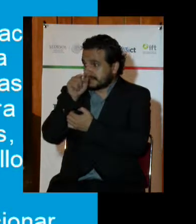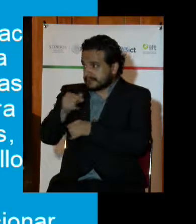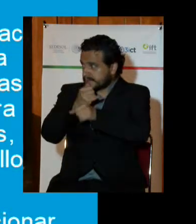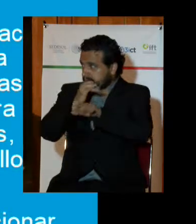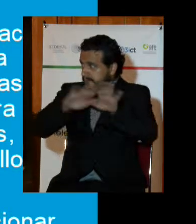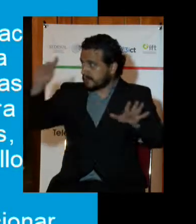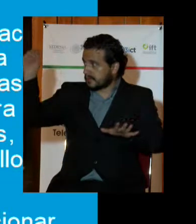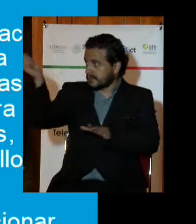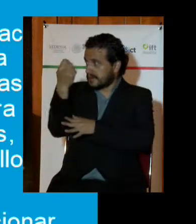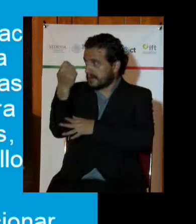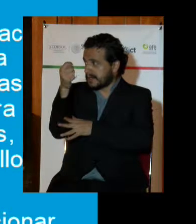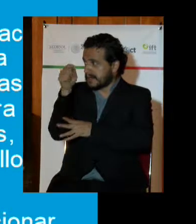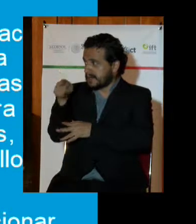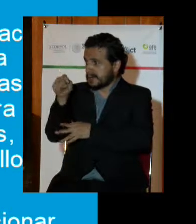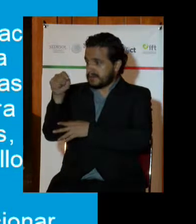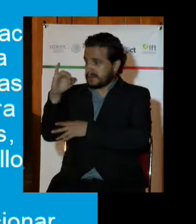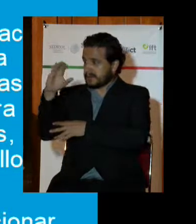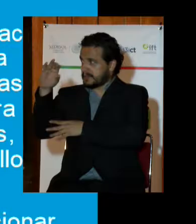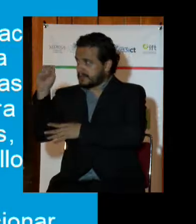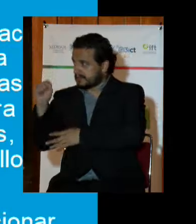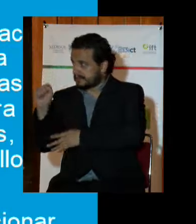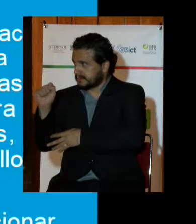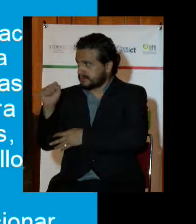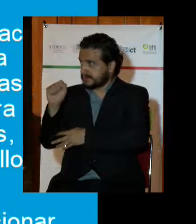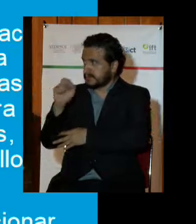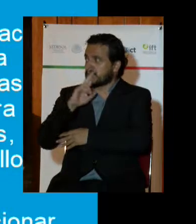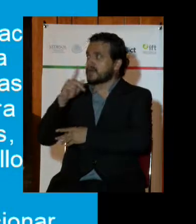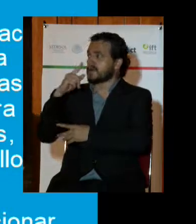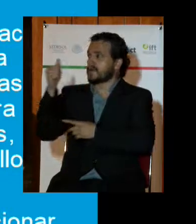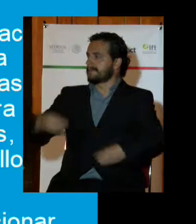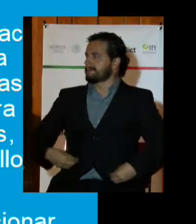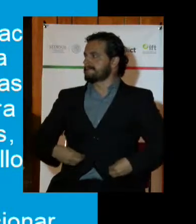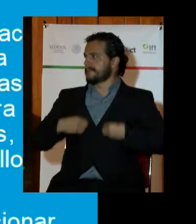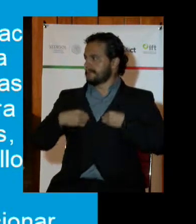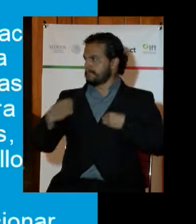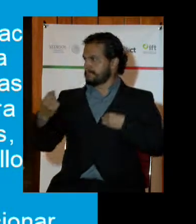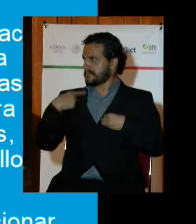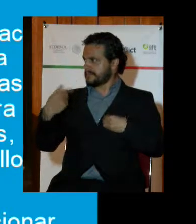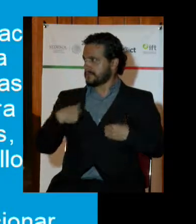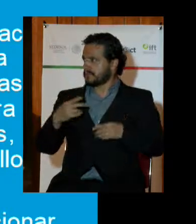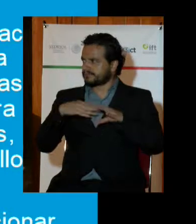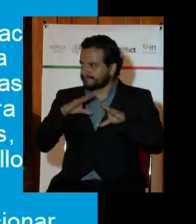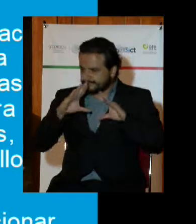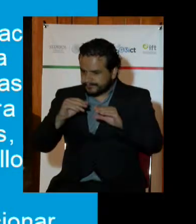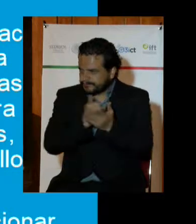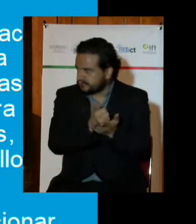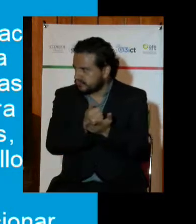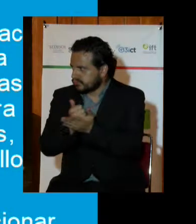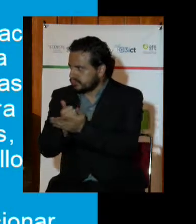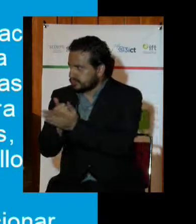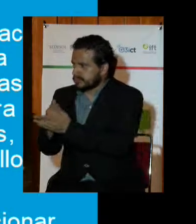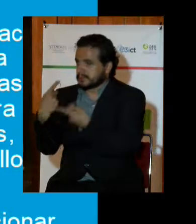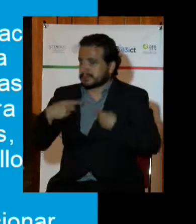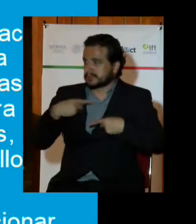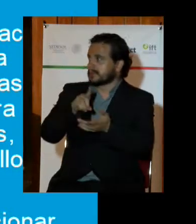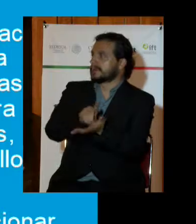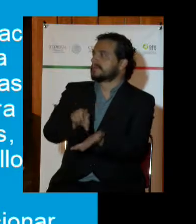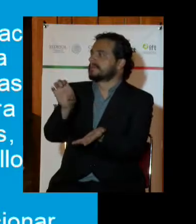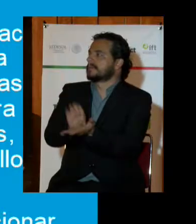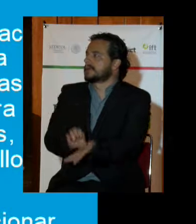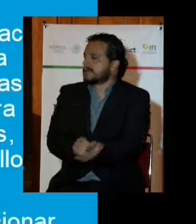pueden mejorar la calidad de la vida de todo mundo y en particular las personas con discapacidad. Nivela el campo de juego, iguala las